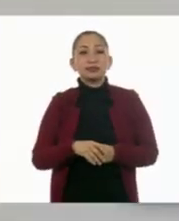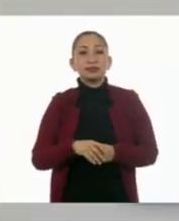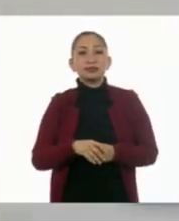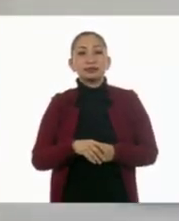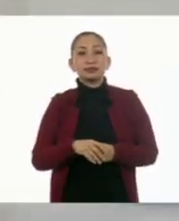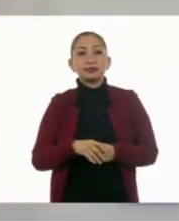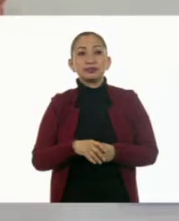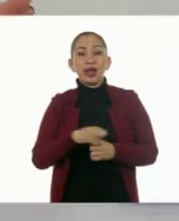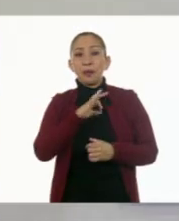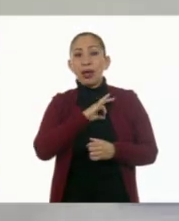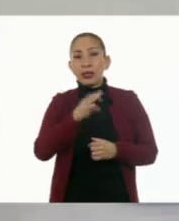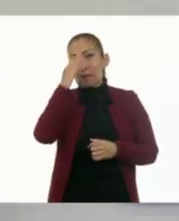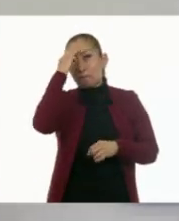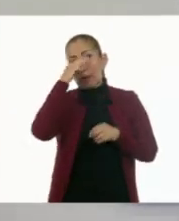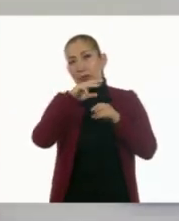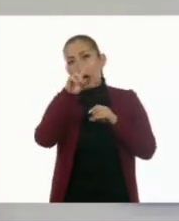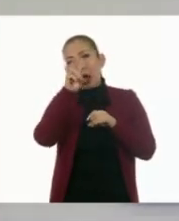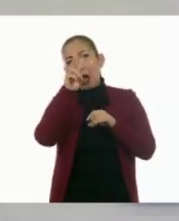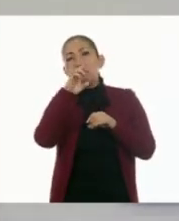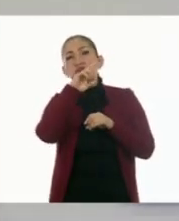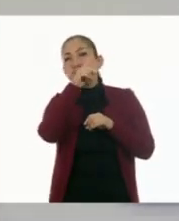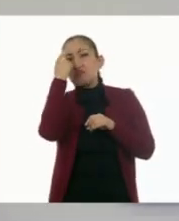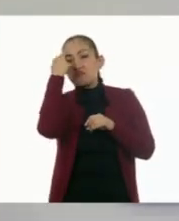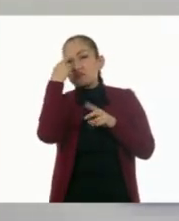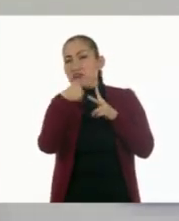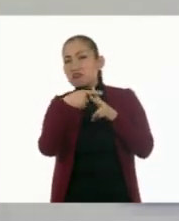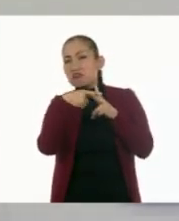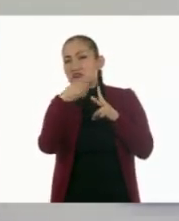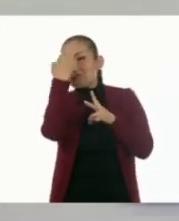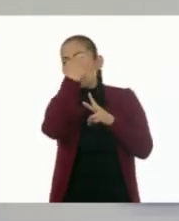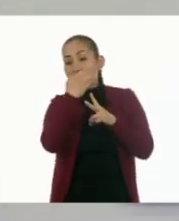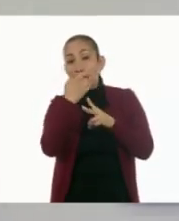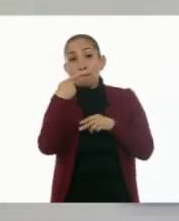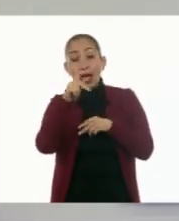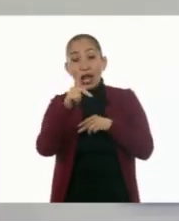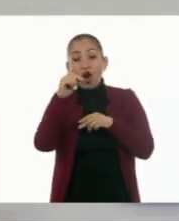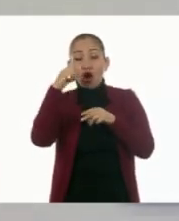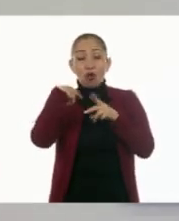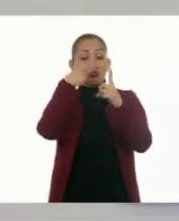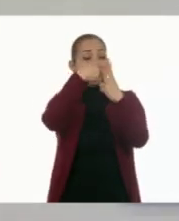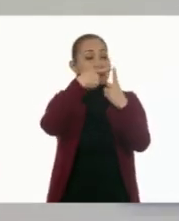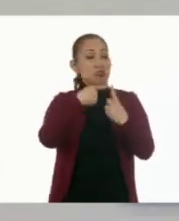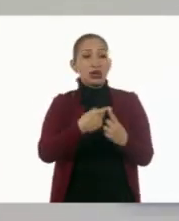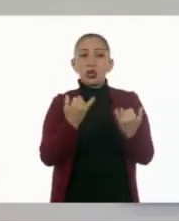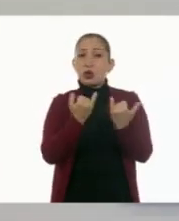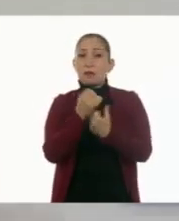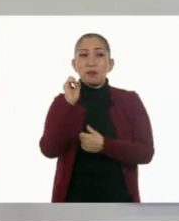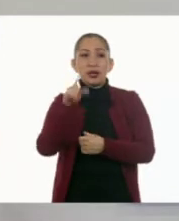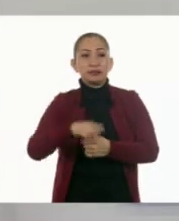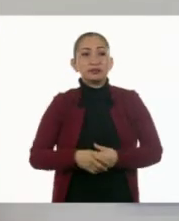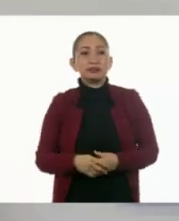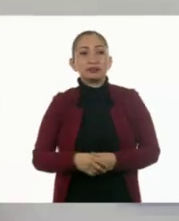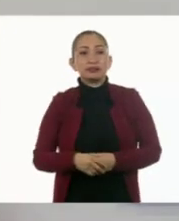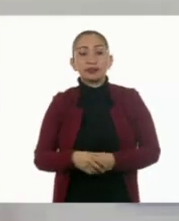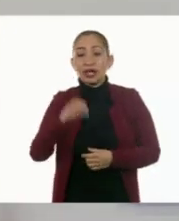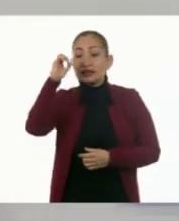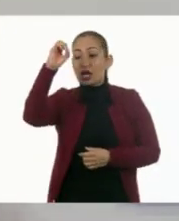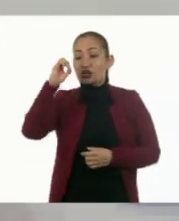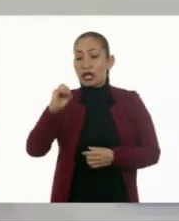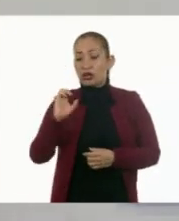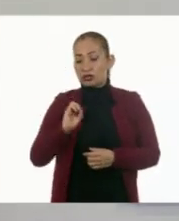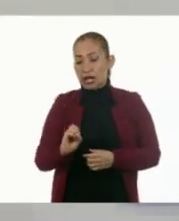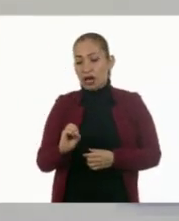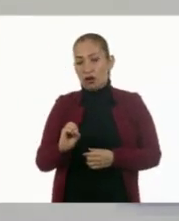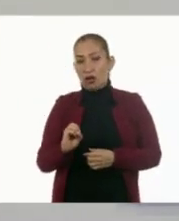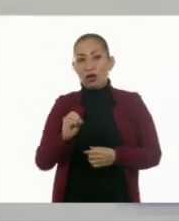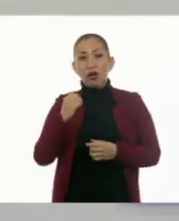la pueden hacer hasta mentalmente. Ajá. Sí. Pero vean que el procedimiento sería el mismo, ¿no? 0 más 0, 0.